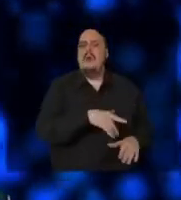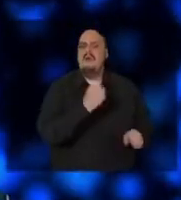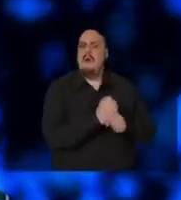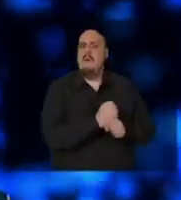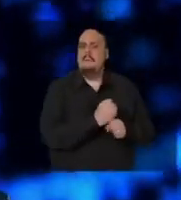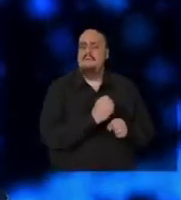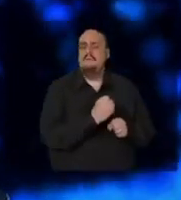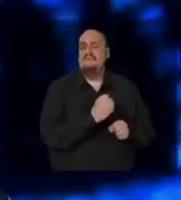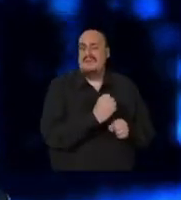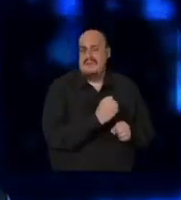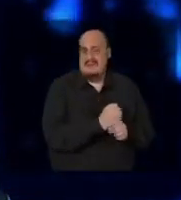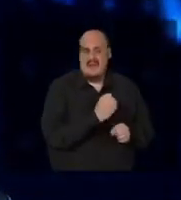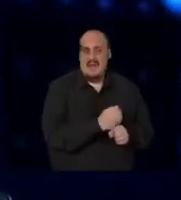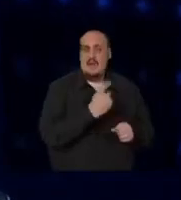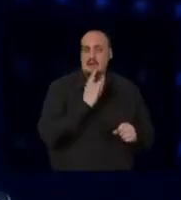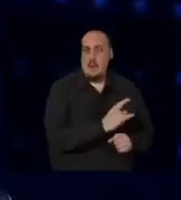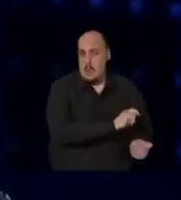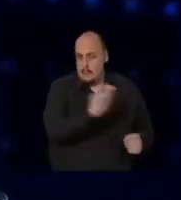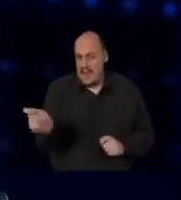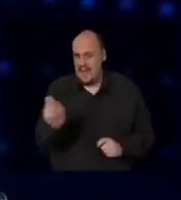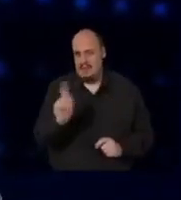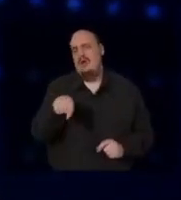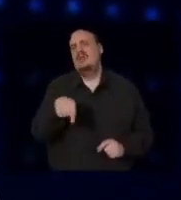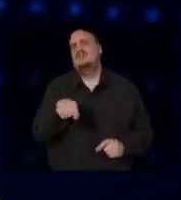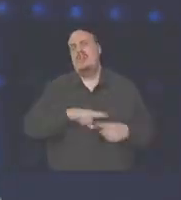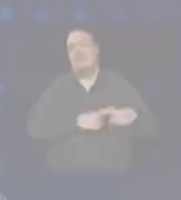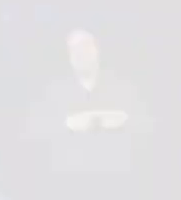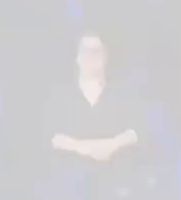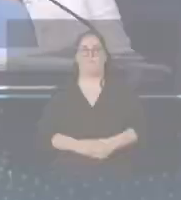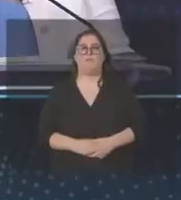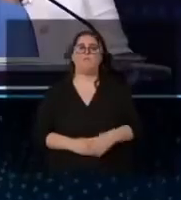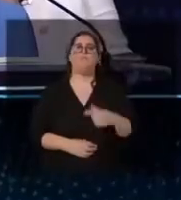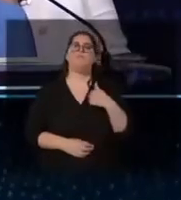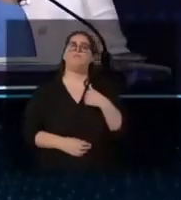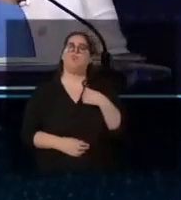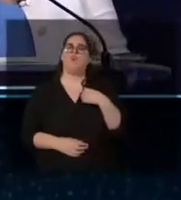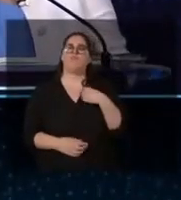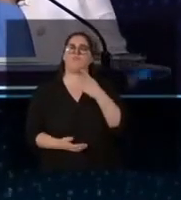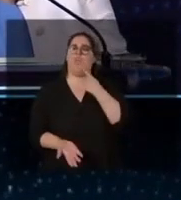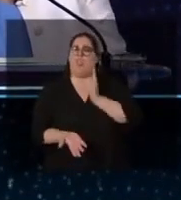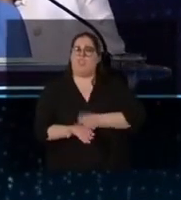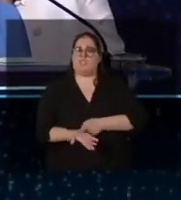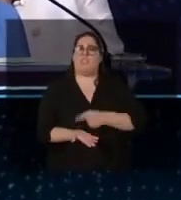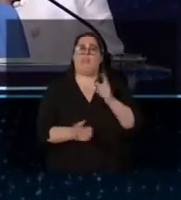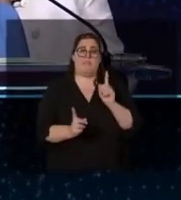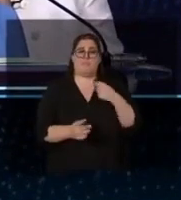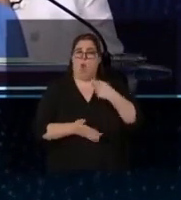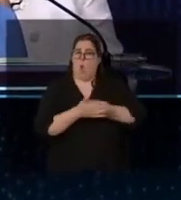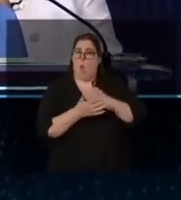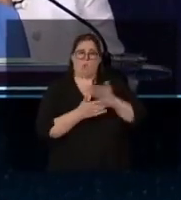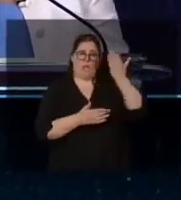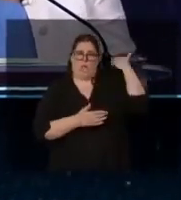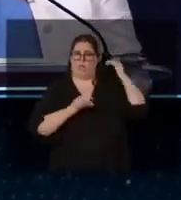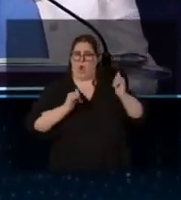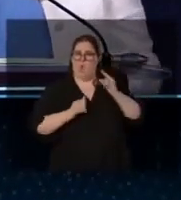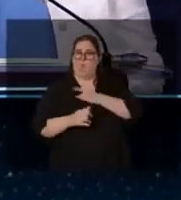eso es lo que tenemos que estar discutiendo Muchas gracias Y ser parte de esta lucha desde muy joven cuando